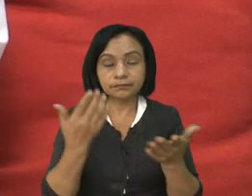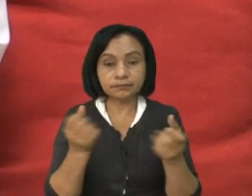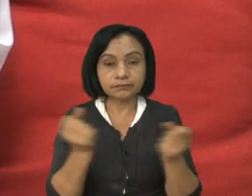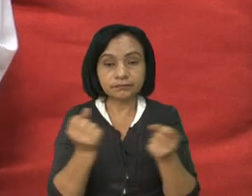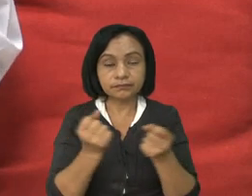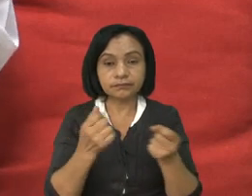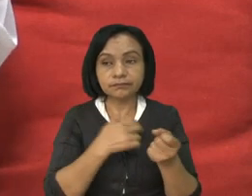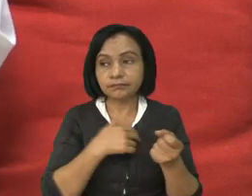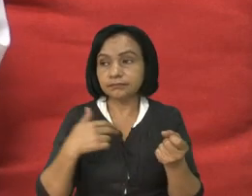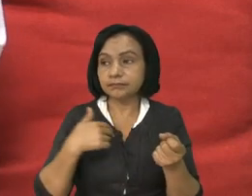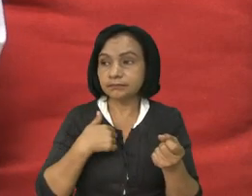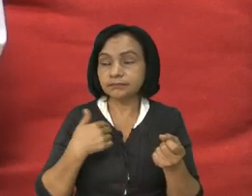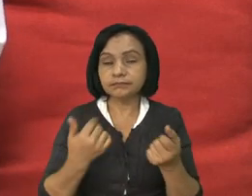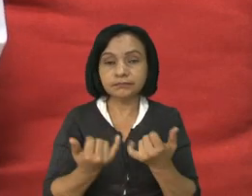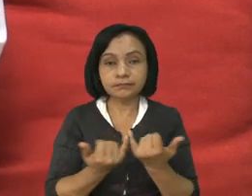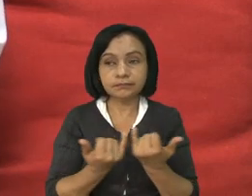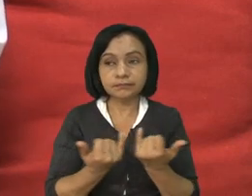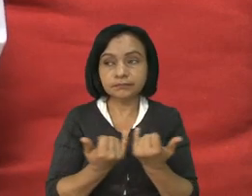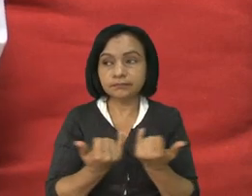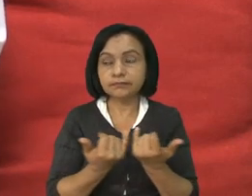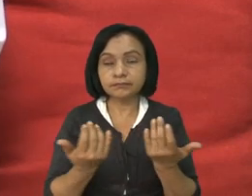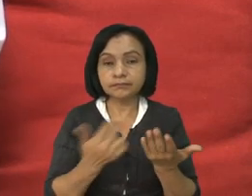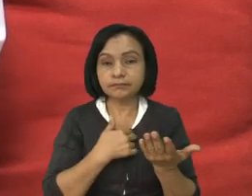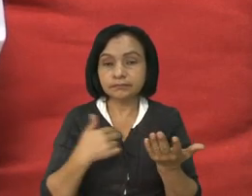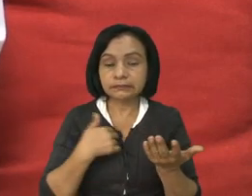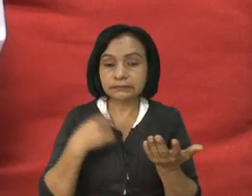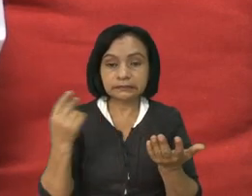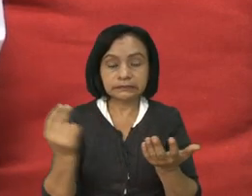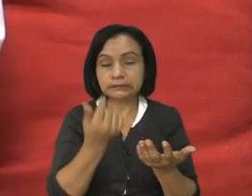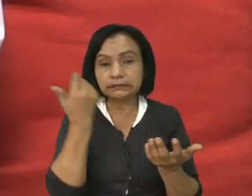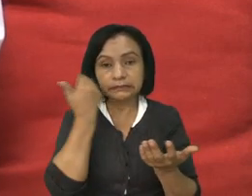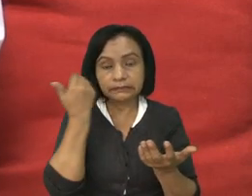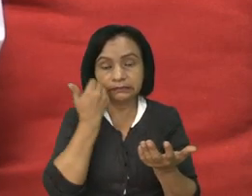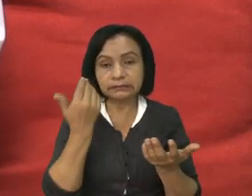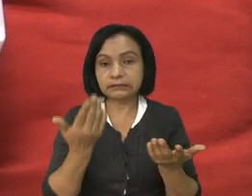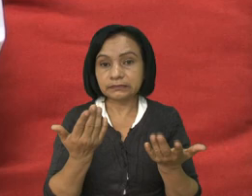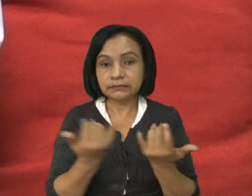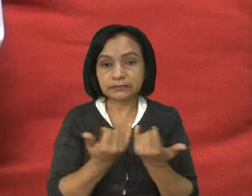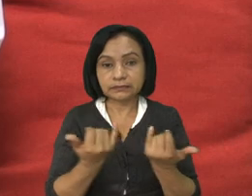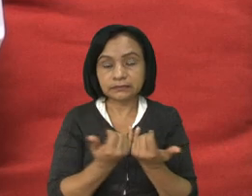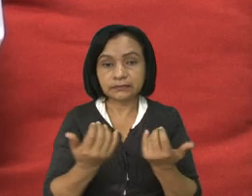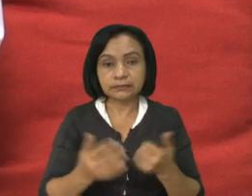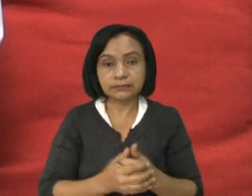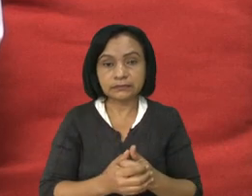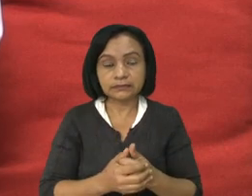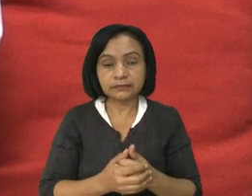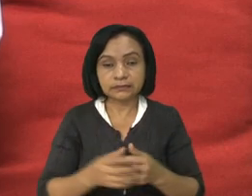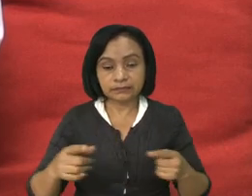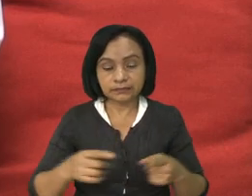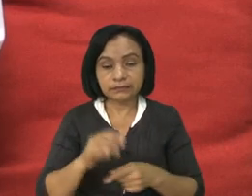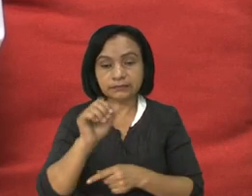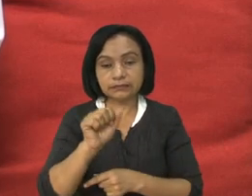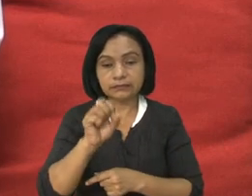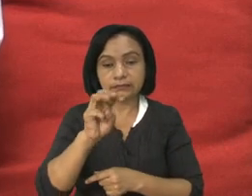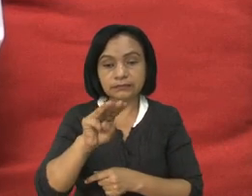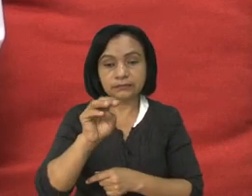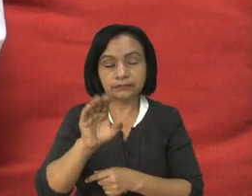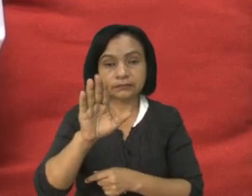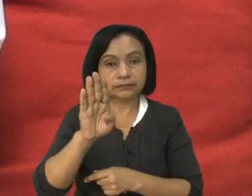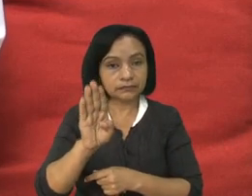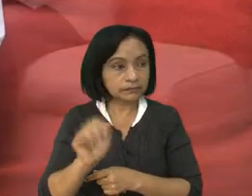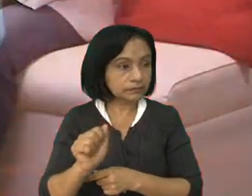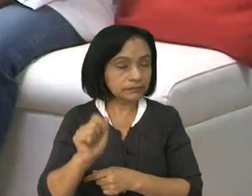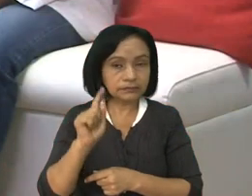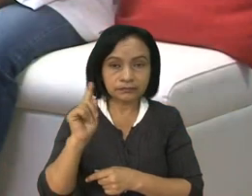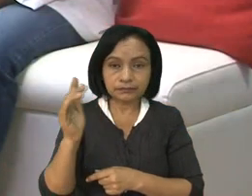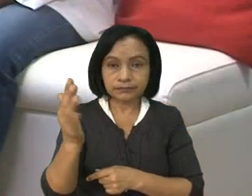eso provoca descomposición. La descomposición inicia la parte de las amebas intestinales. ¿Y eso habitualmente lo hace